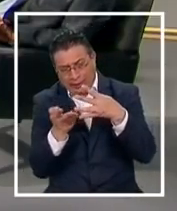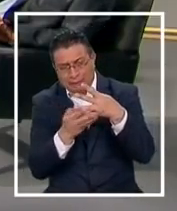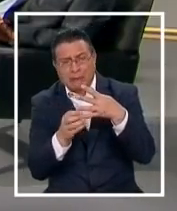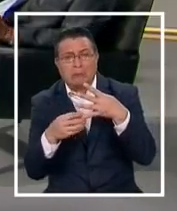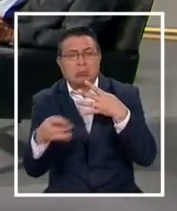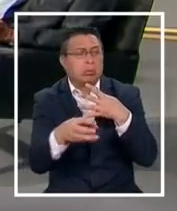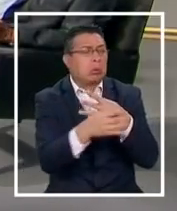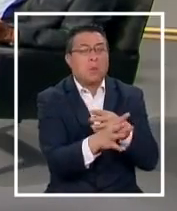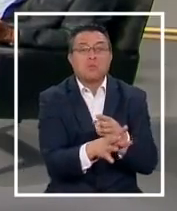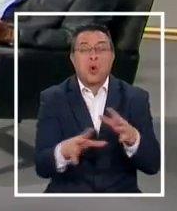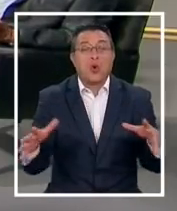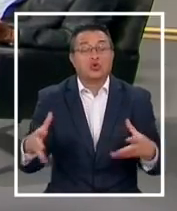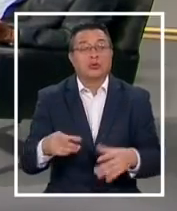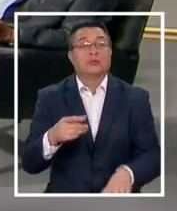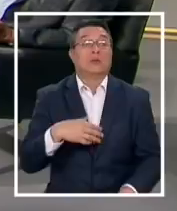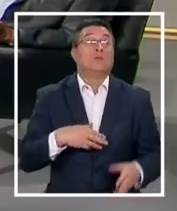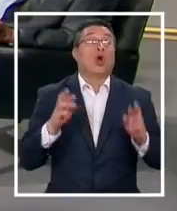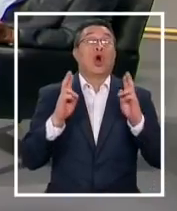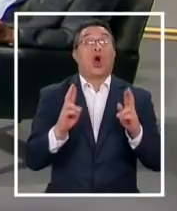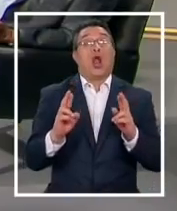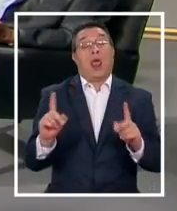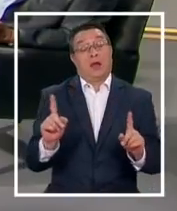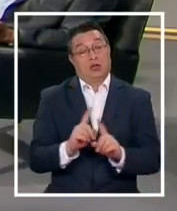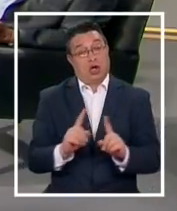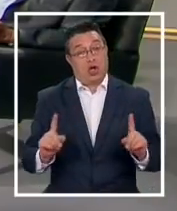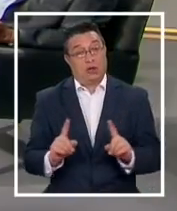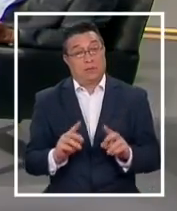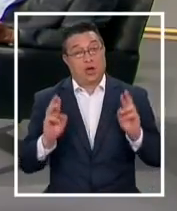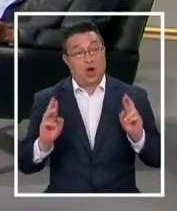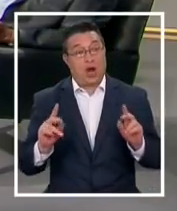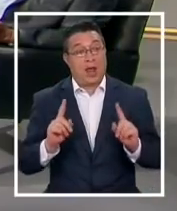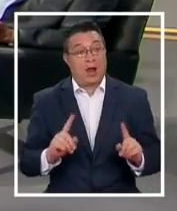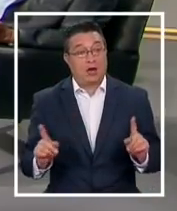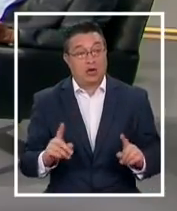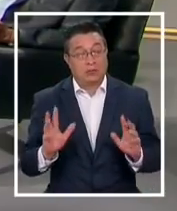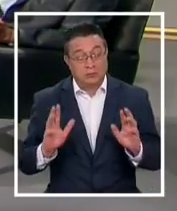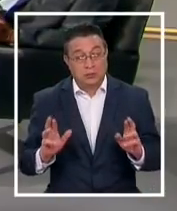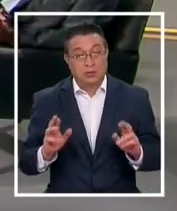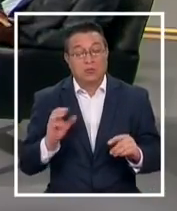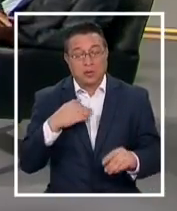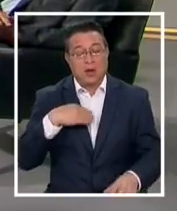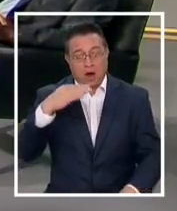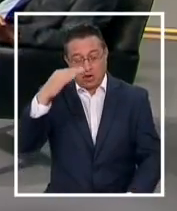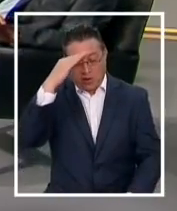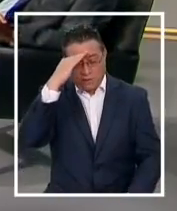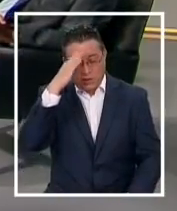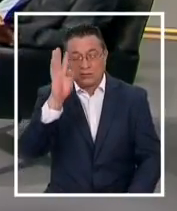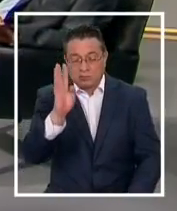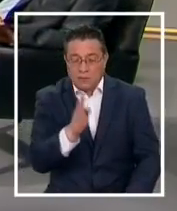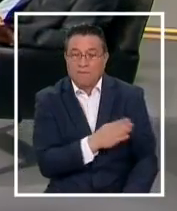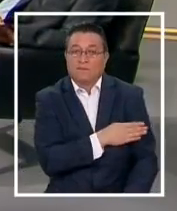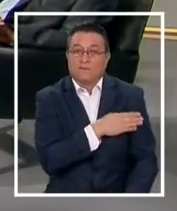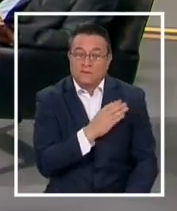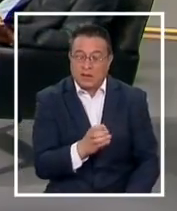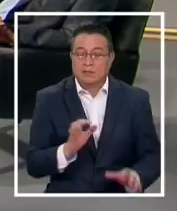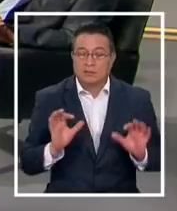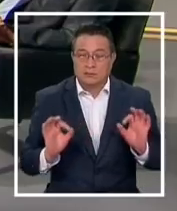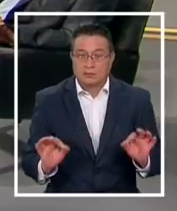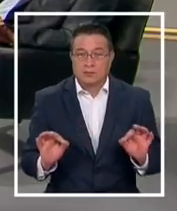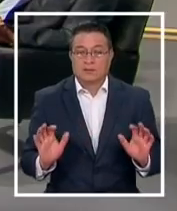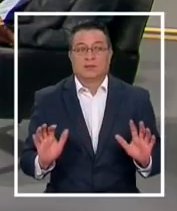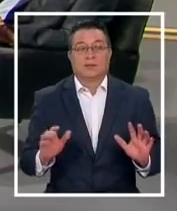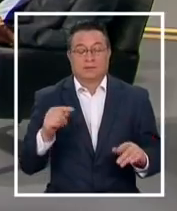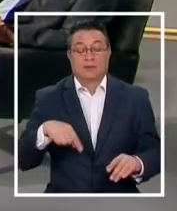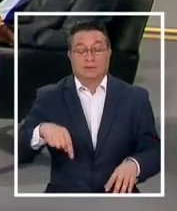peruanización de nuestra política? Yo espero que no. Yo espero que no, pero lo espero más con confianza y fe que con el análisis más frío y